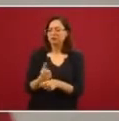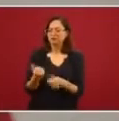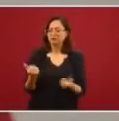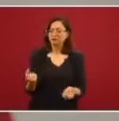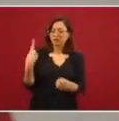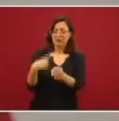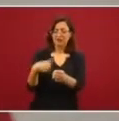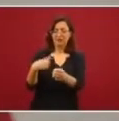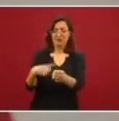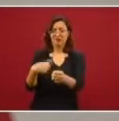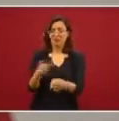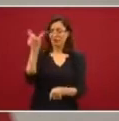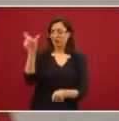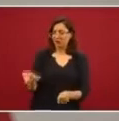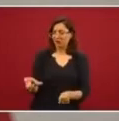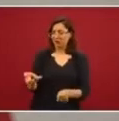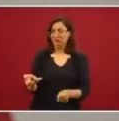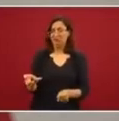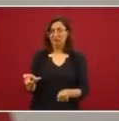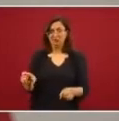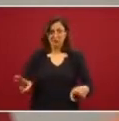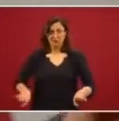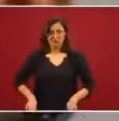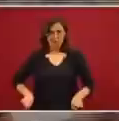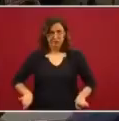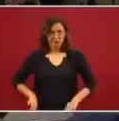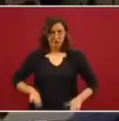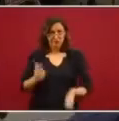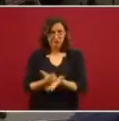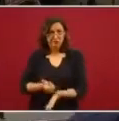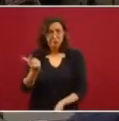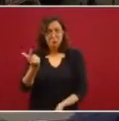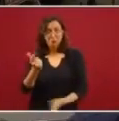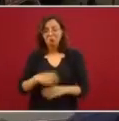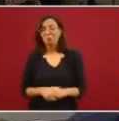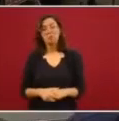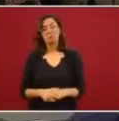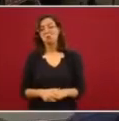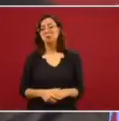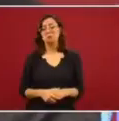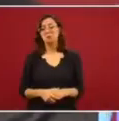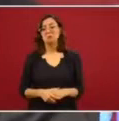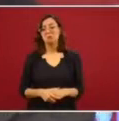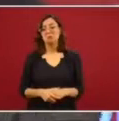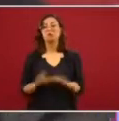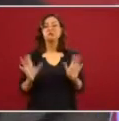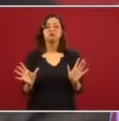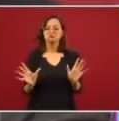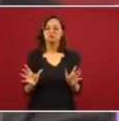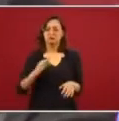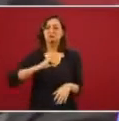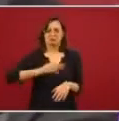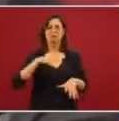para ser considerado una emergencia no confundir con si es o no una epidemia no hay